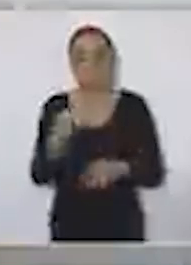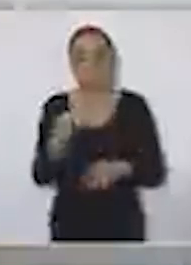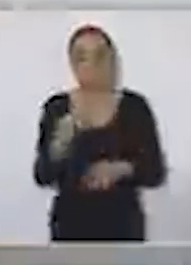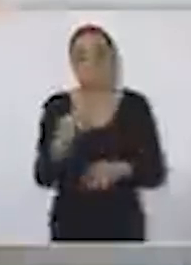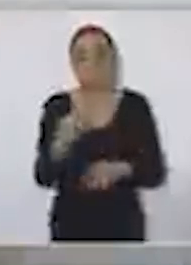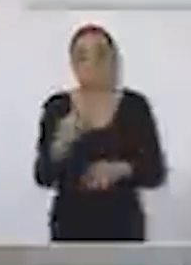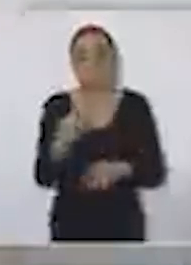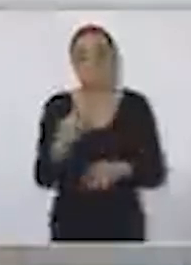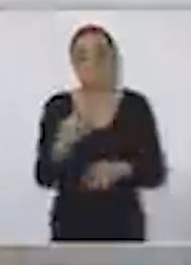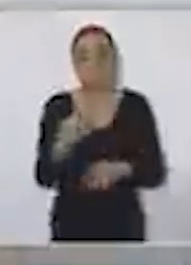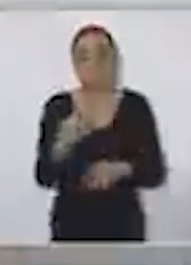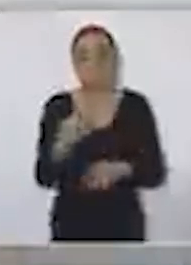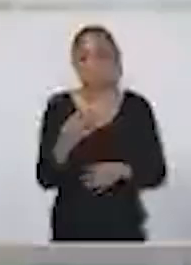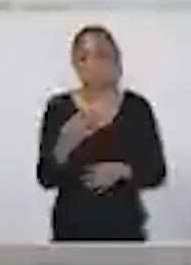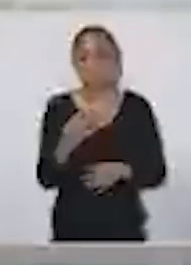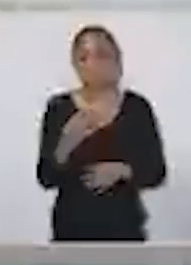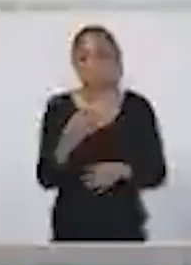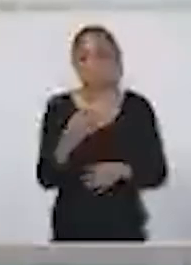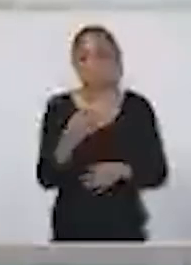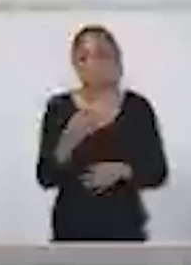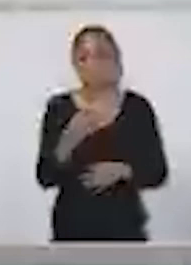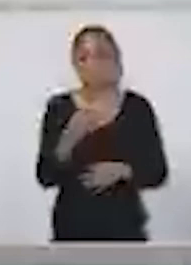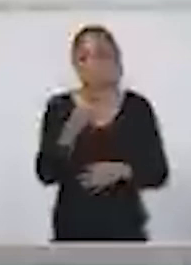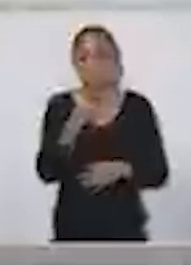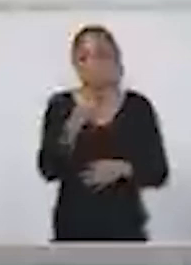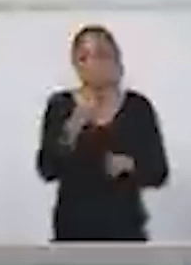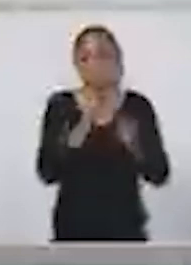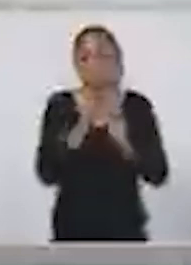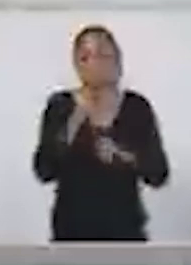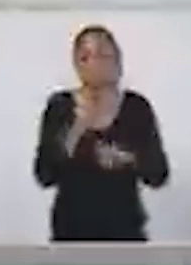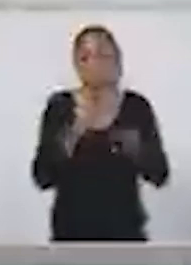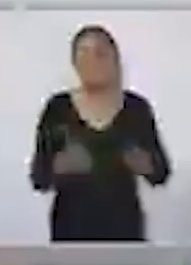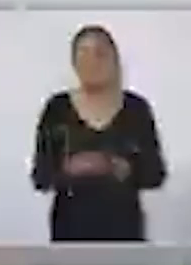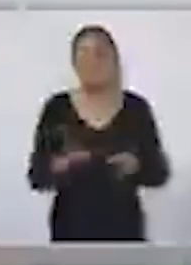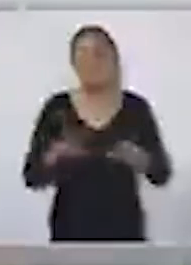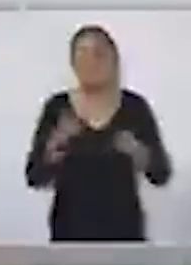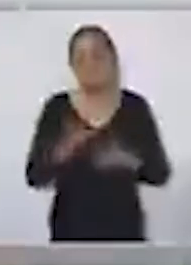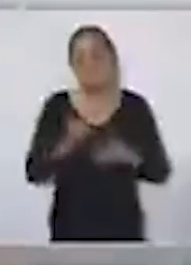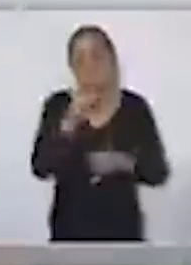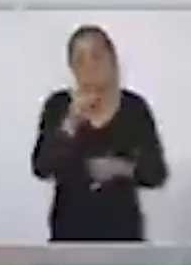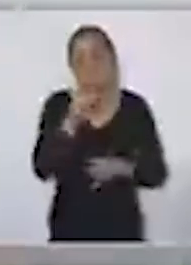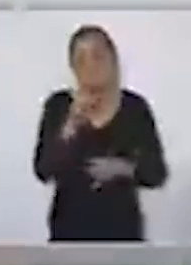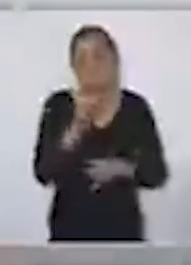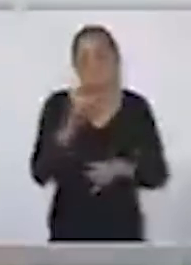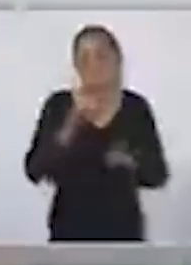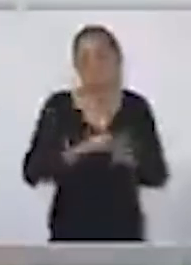1.514 menores registrados con algún grado de desnutrición. Para el 2021,